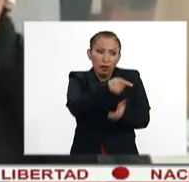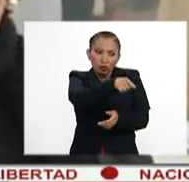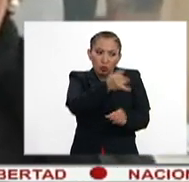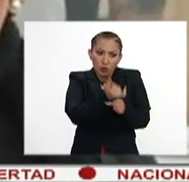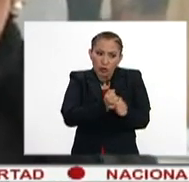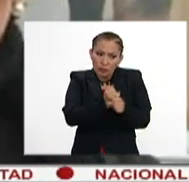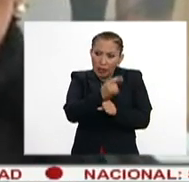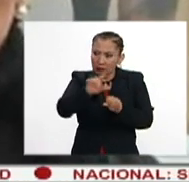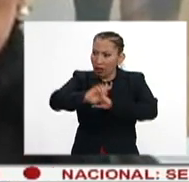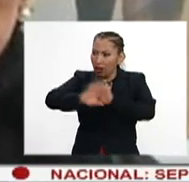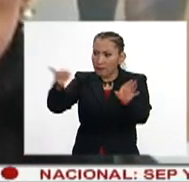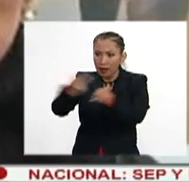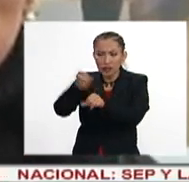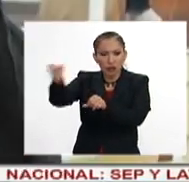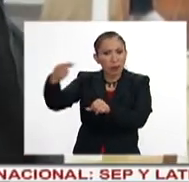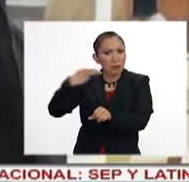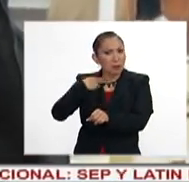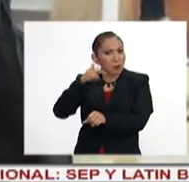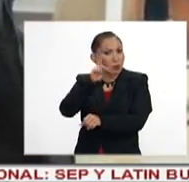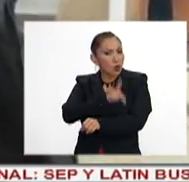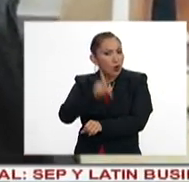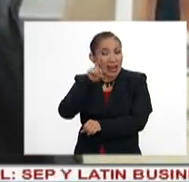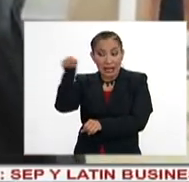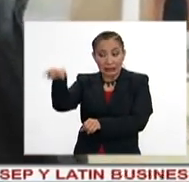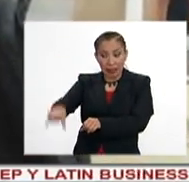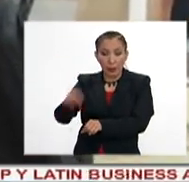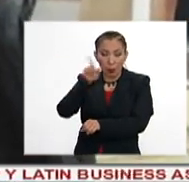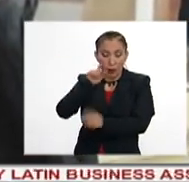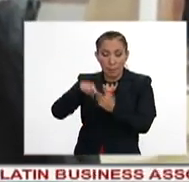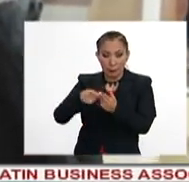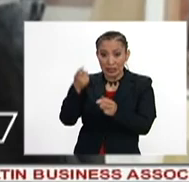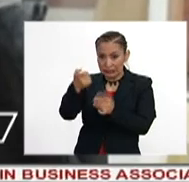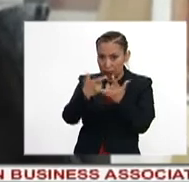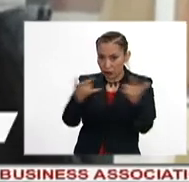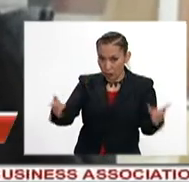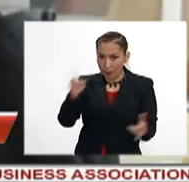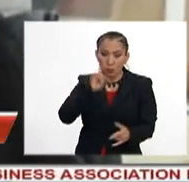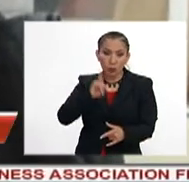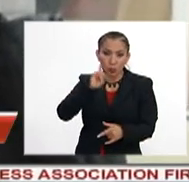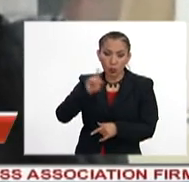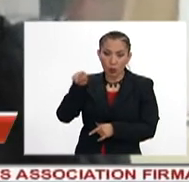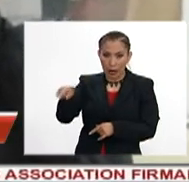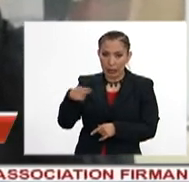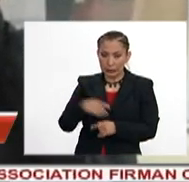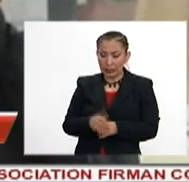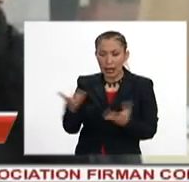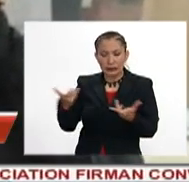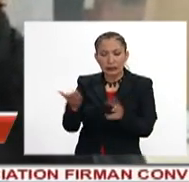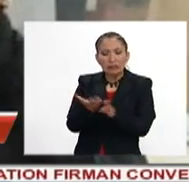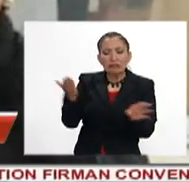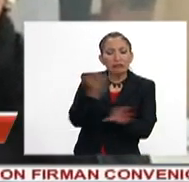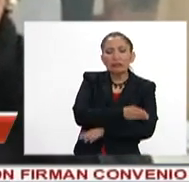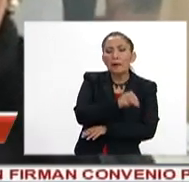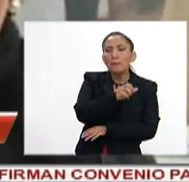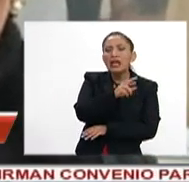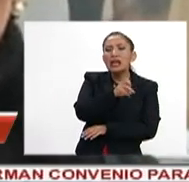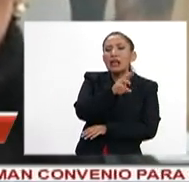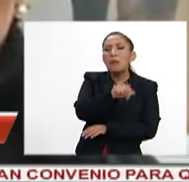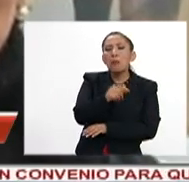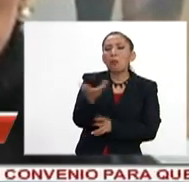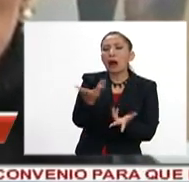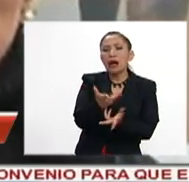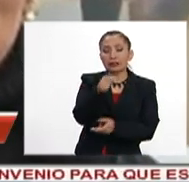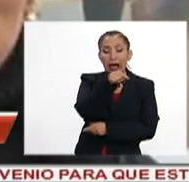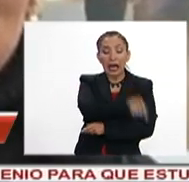investigar y esclarecer este crimen. Ella comenzó, porque esta es la historia de esta mujer, de Miriam Elizabeth